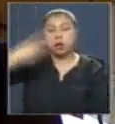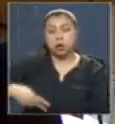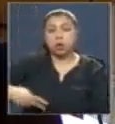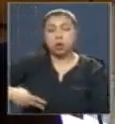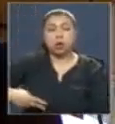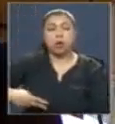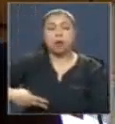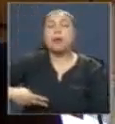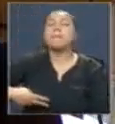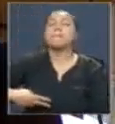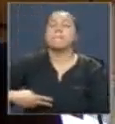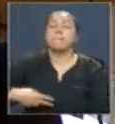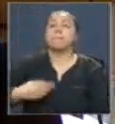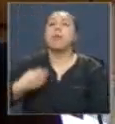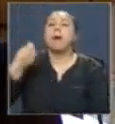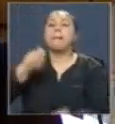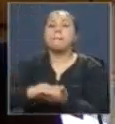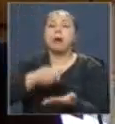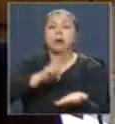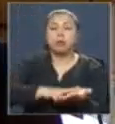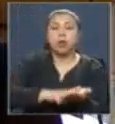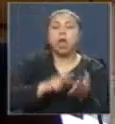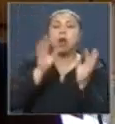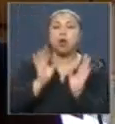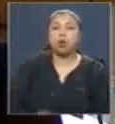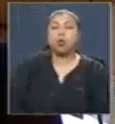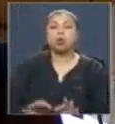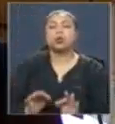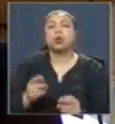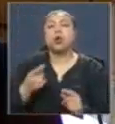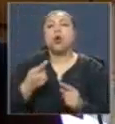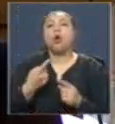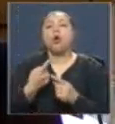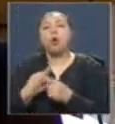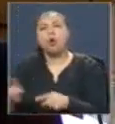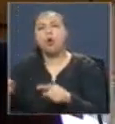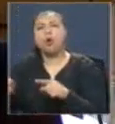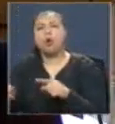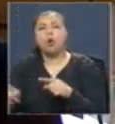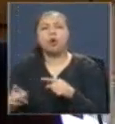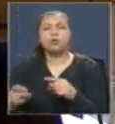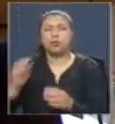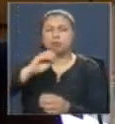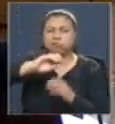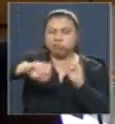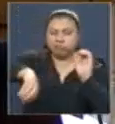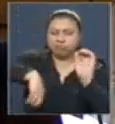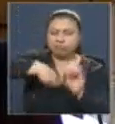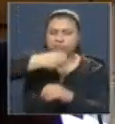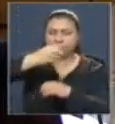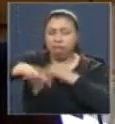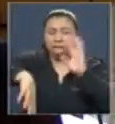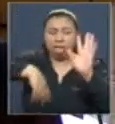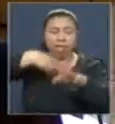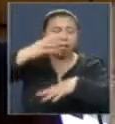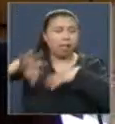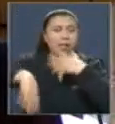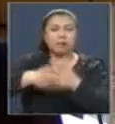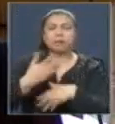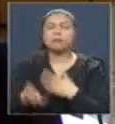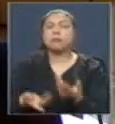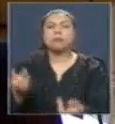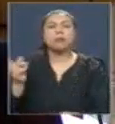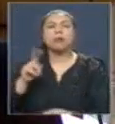pagan sus impuestos. Eso es lo justo. El resto es hacer estas mezclas, estos enredos que finalmente